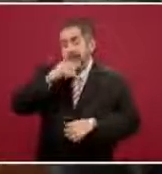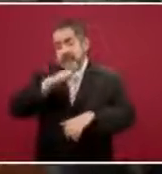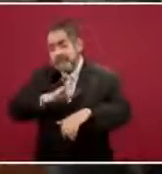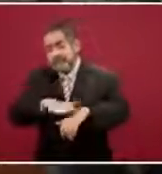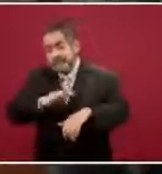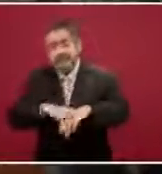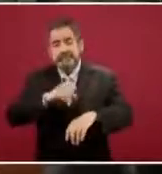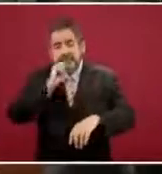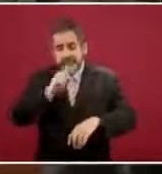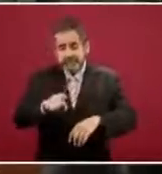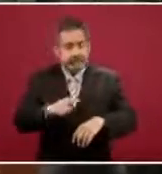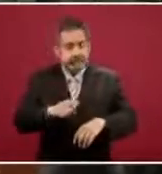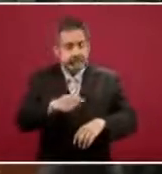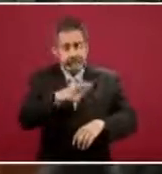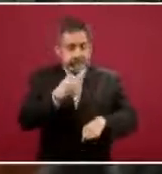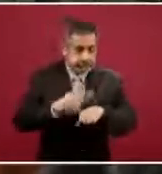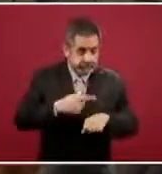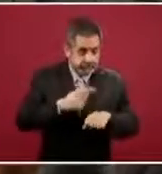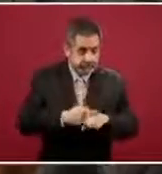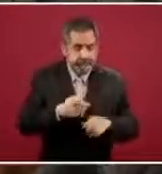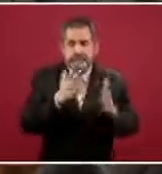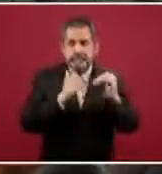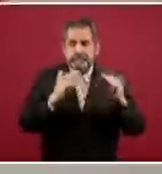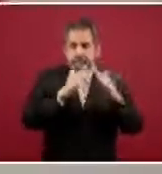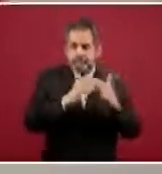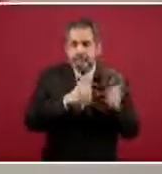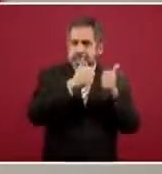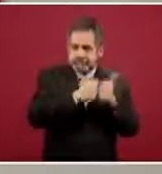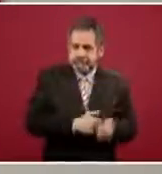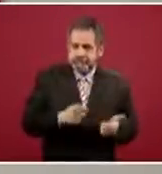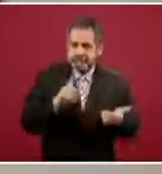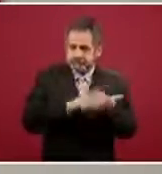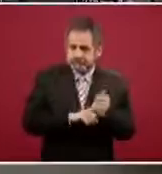esto me lleva a la segunda pregunta pero ya es una medida colectiva